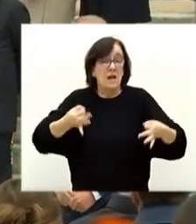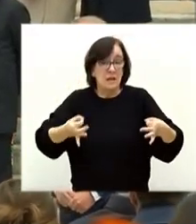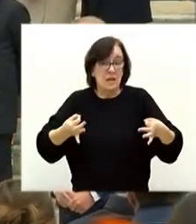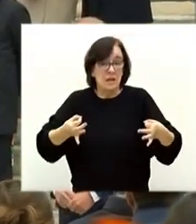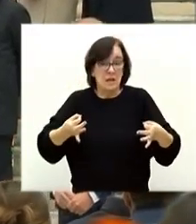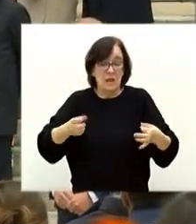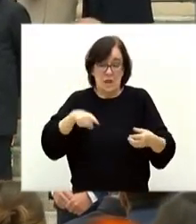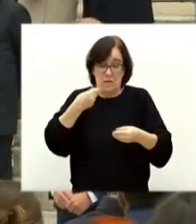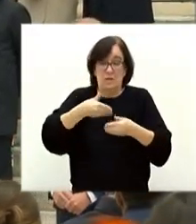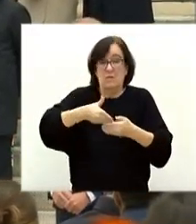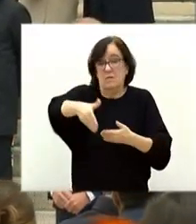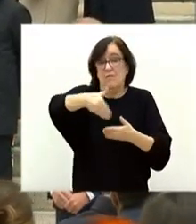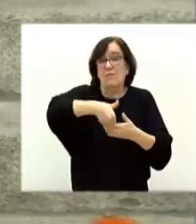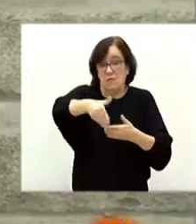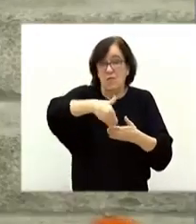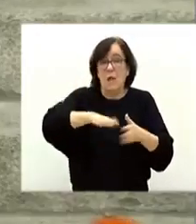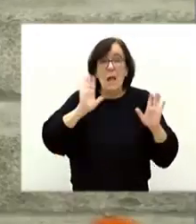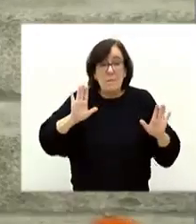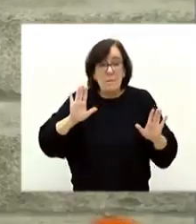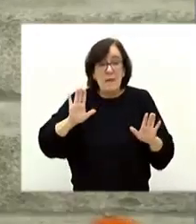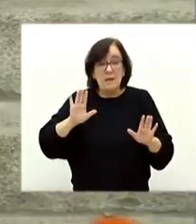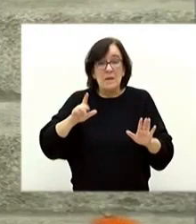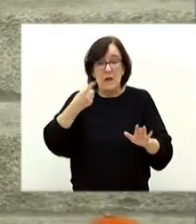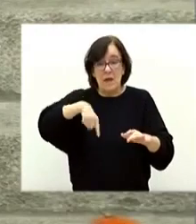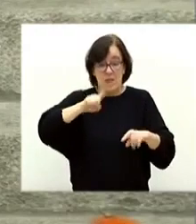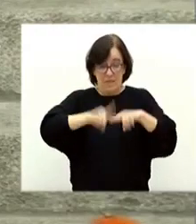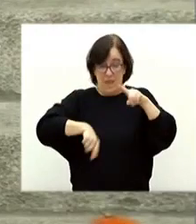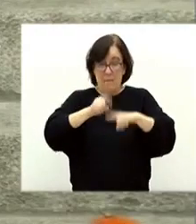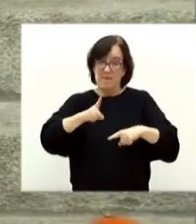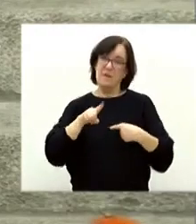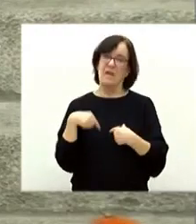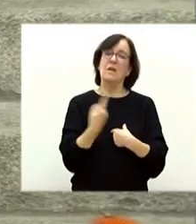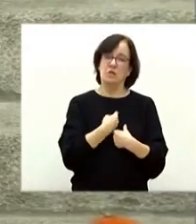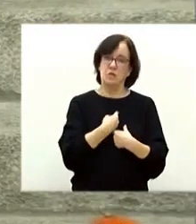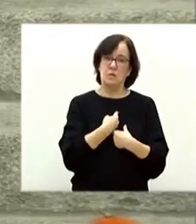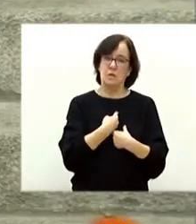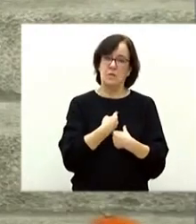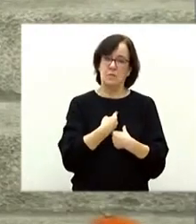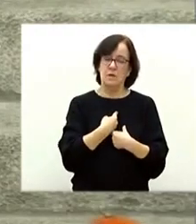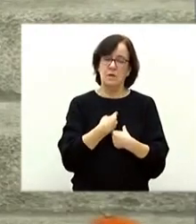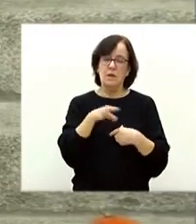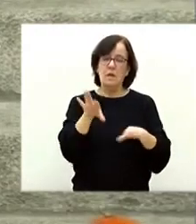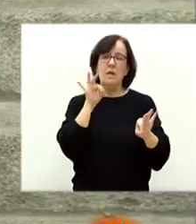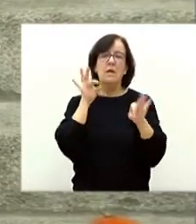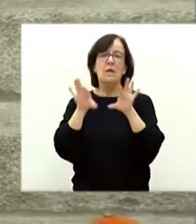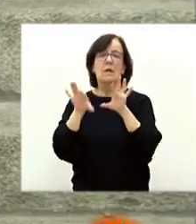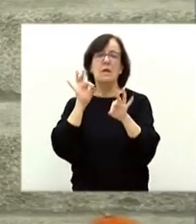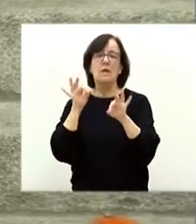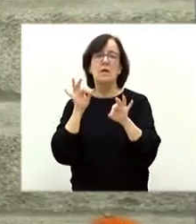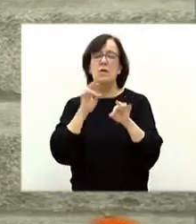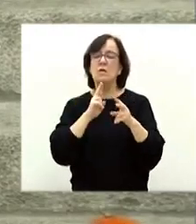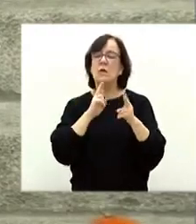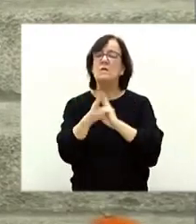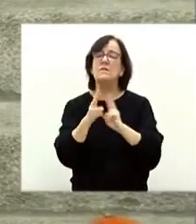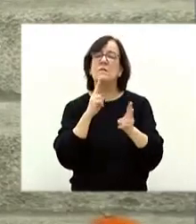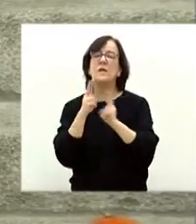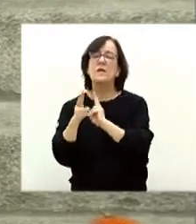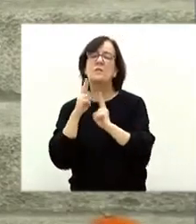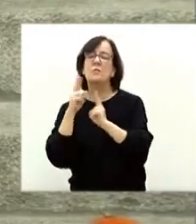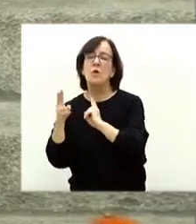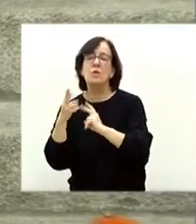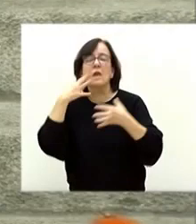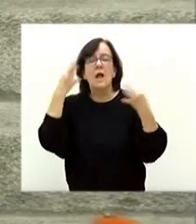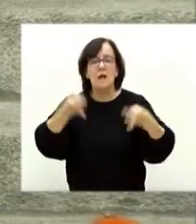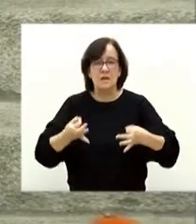la que nos enfrentamos, pero lo que sí depende de nosotros es escoger cómo responder a esa